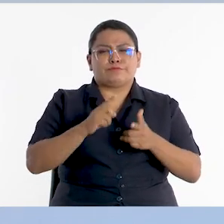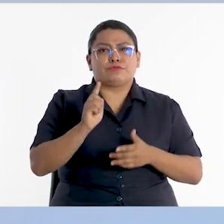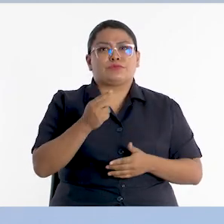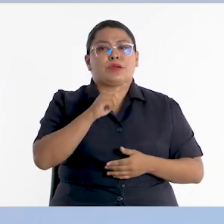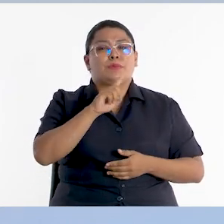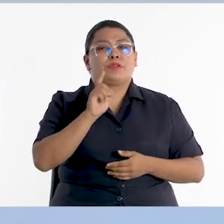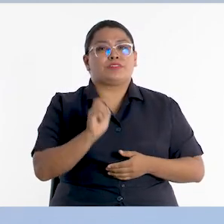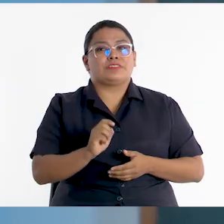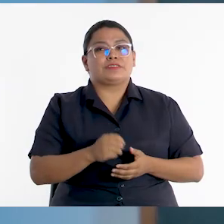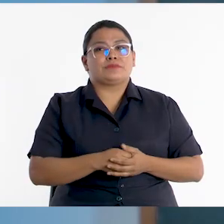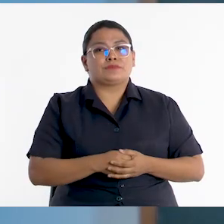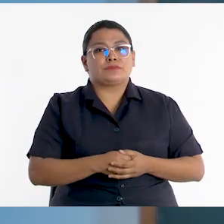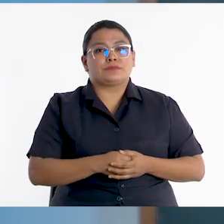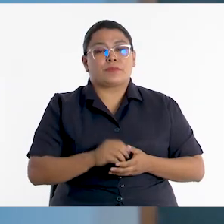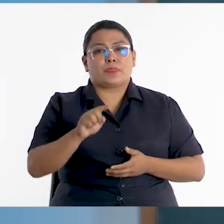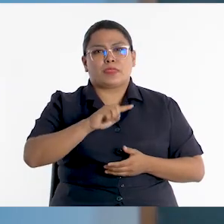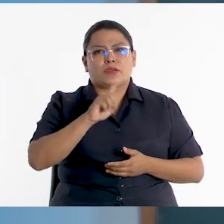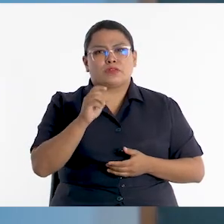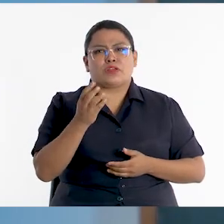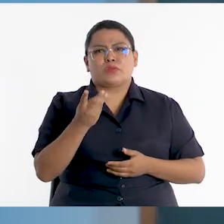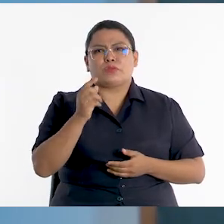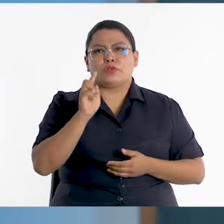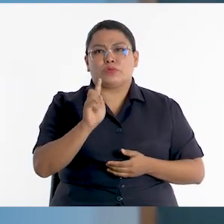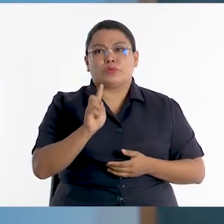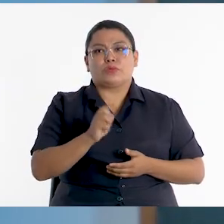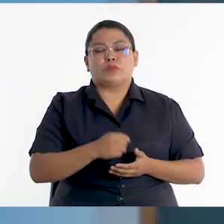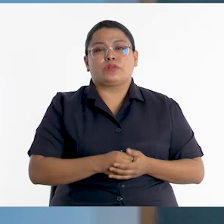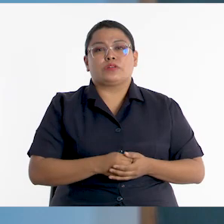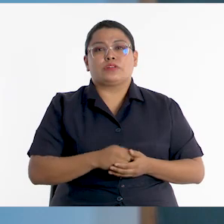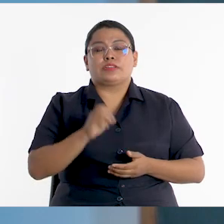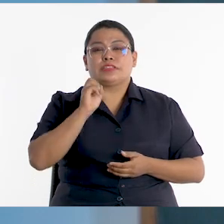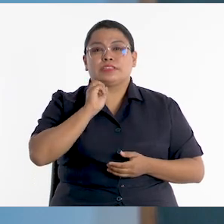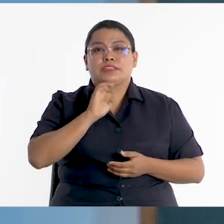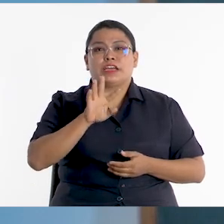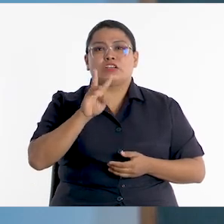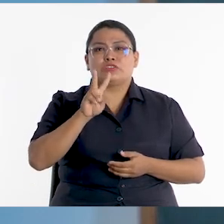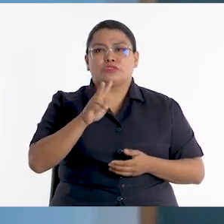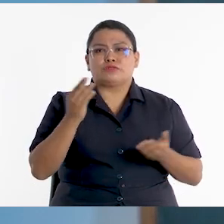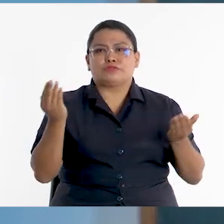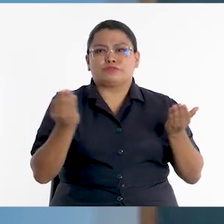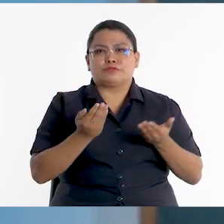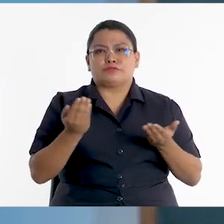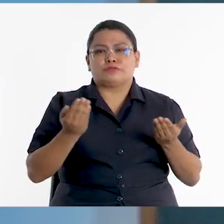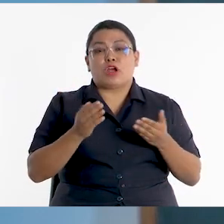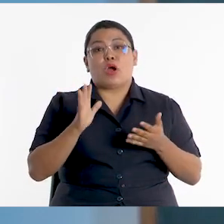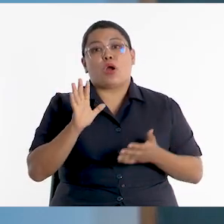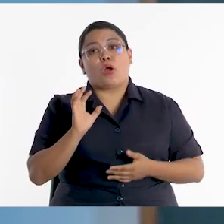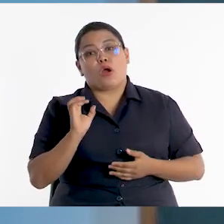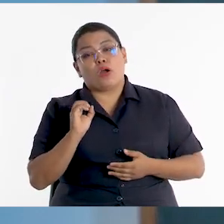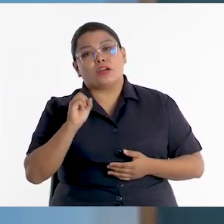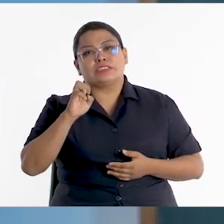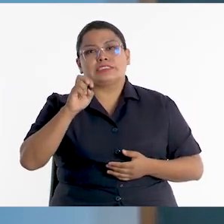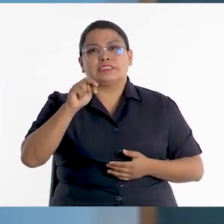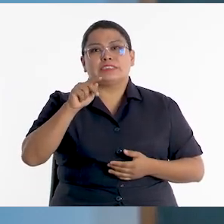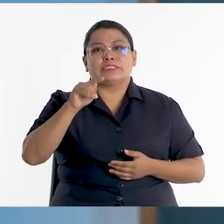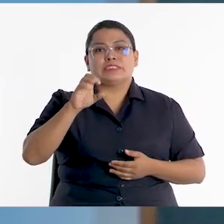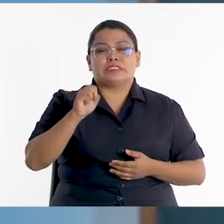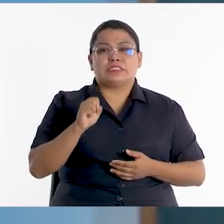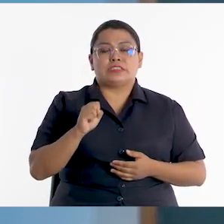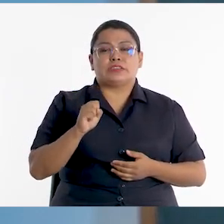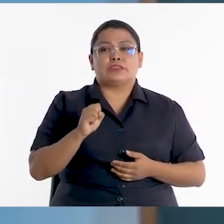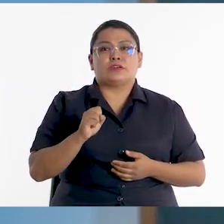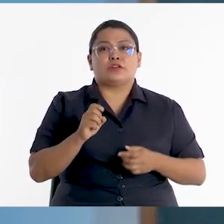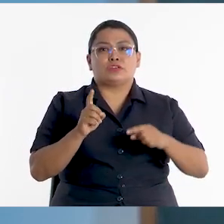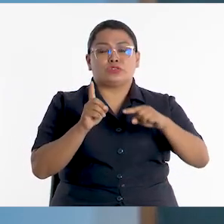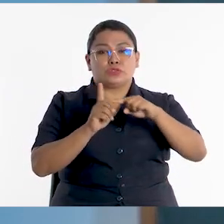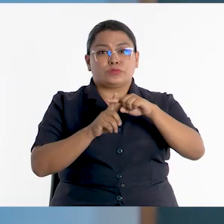pregunta. Pregunta número 1. Menciona dos acciones o sentidos que corresponden a la operación